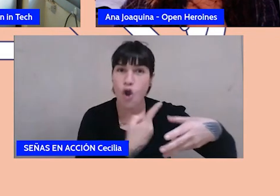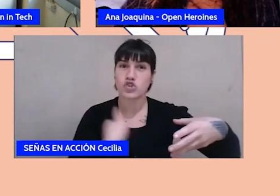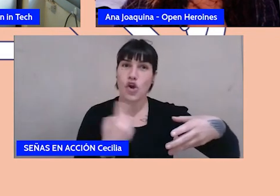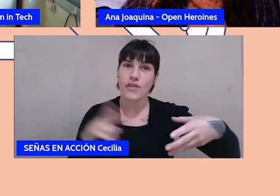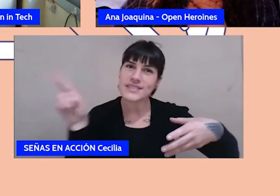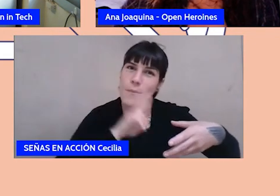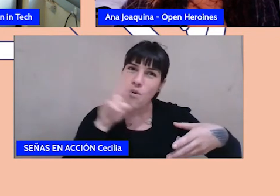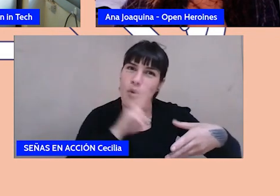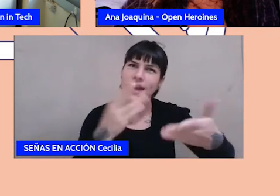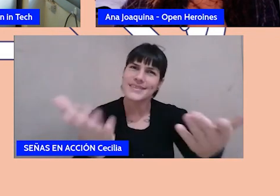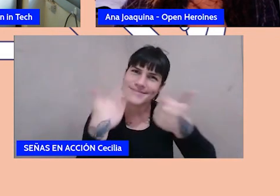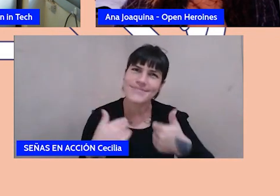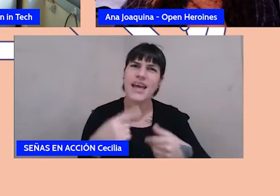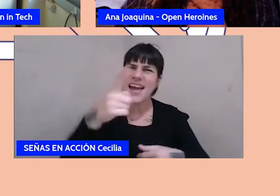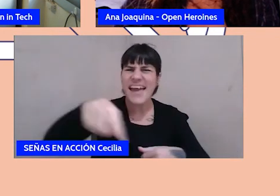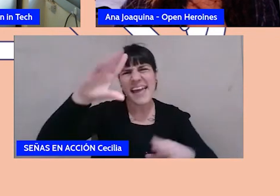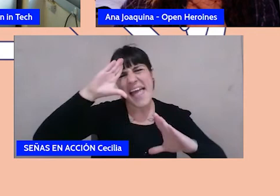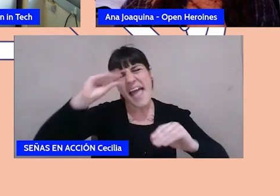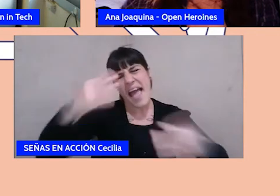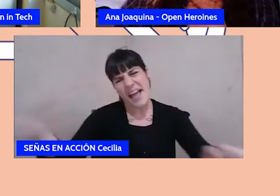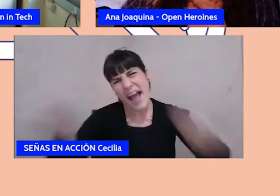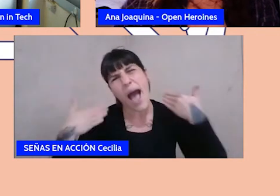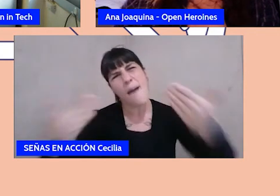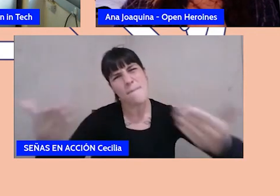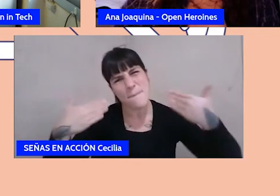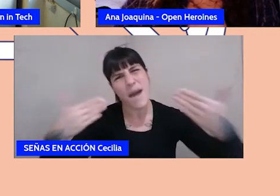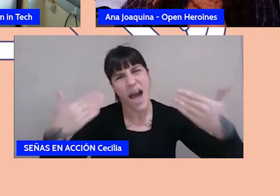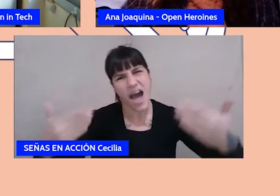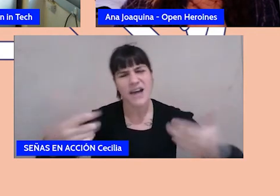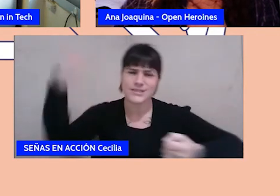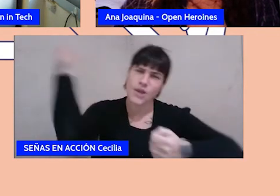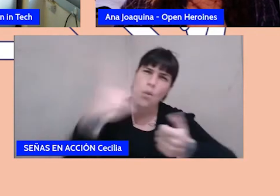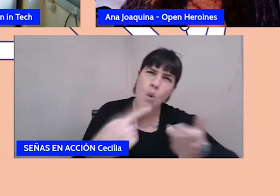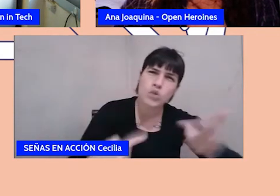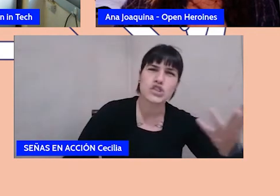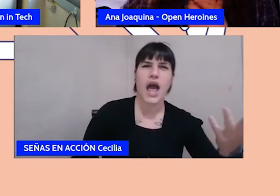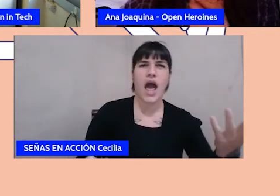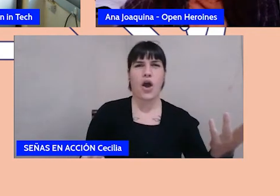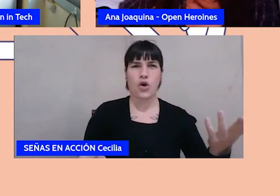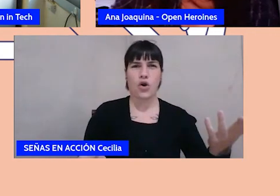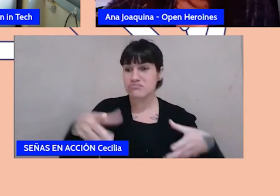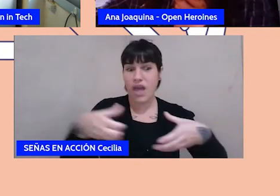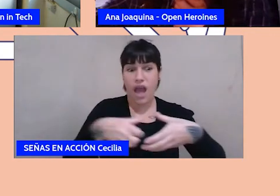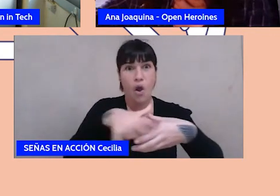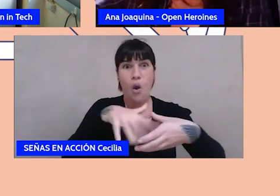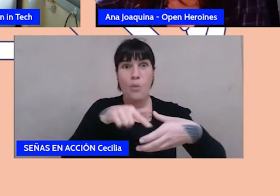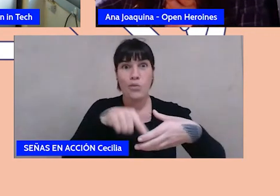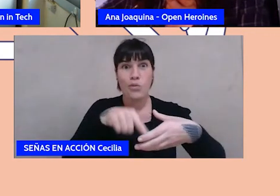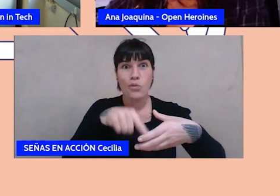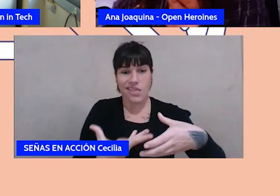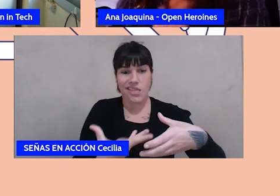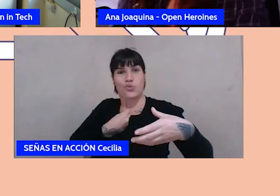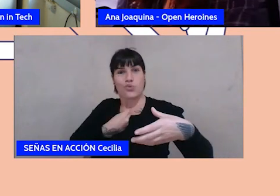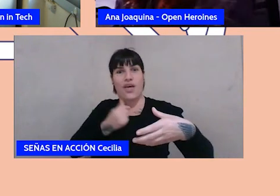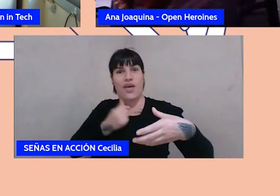de muchísimas cosas, y estas comunidades nos están dando un entorno en el que nos podamos sentir seguras